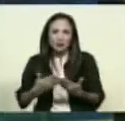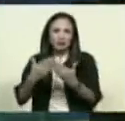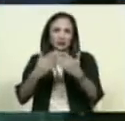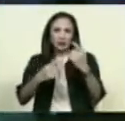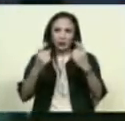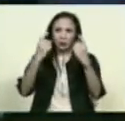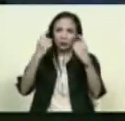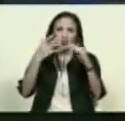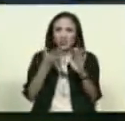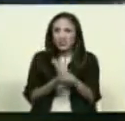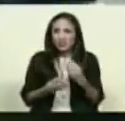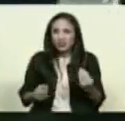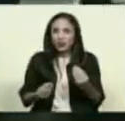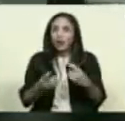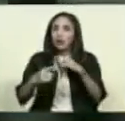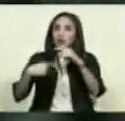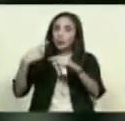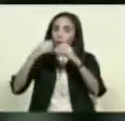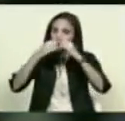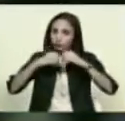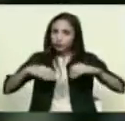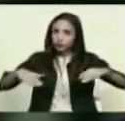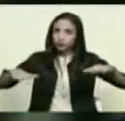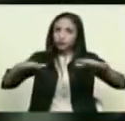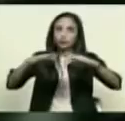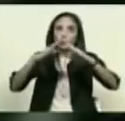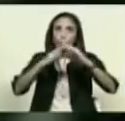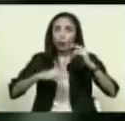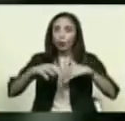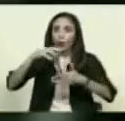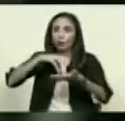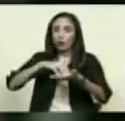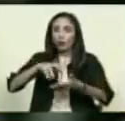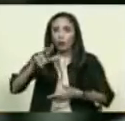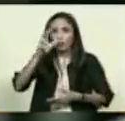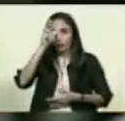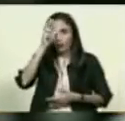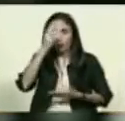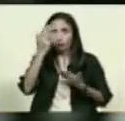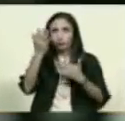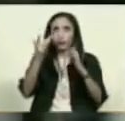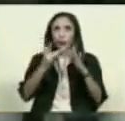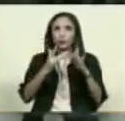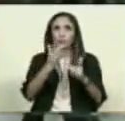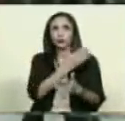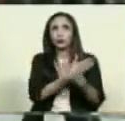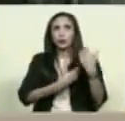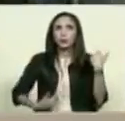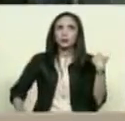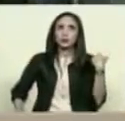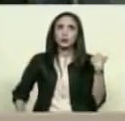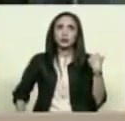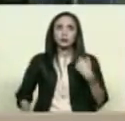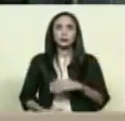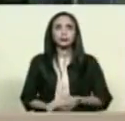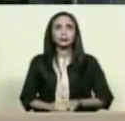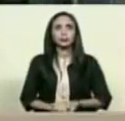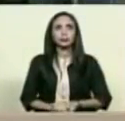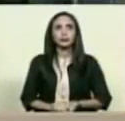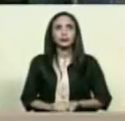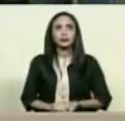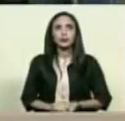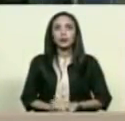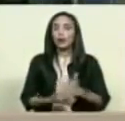de esta información en todos los espacios del Estado Falcón. Adelante, presidente. Bueno, desde aquí le damos un aplauso a